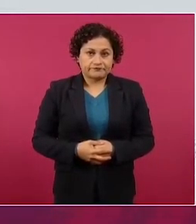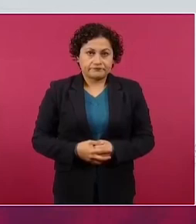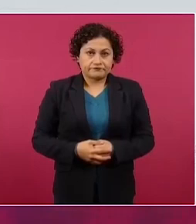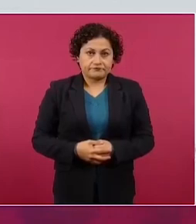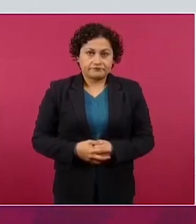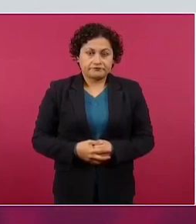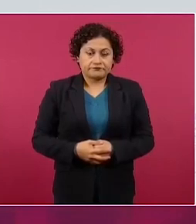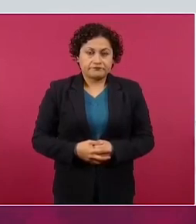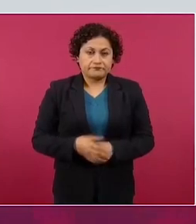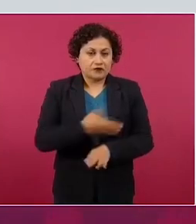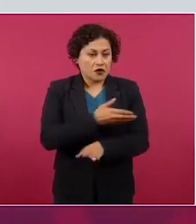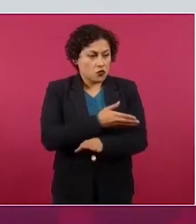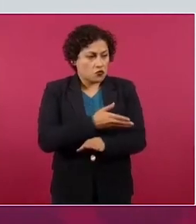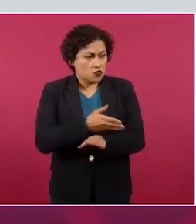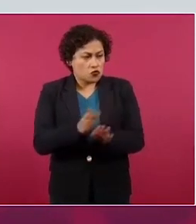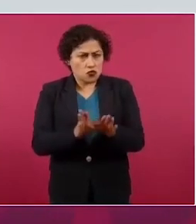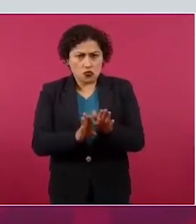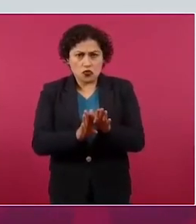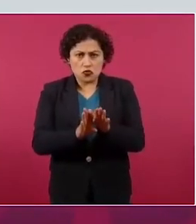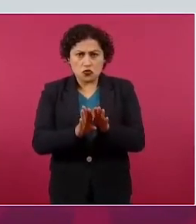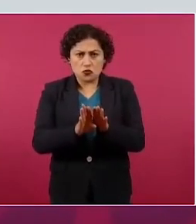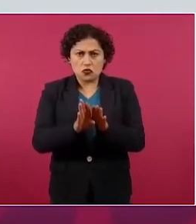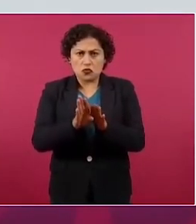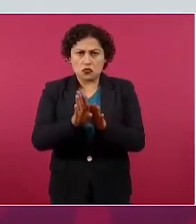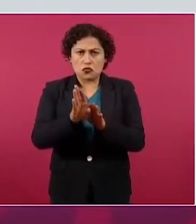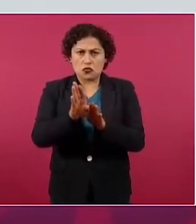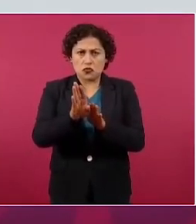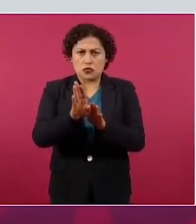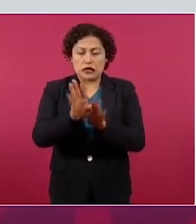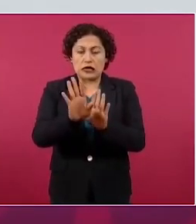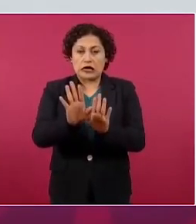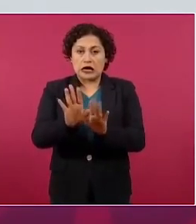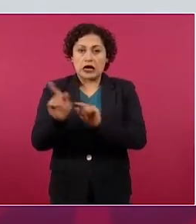Y lo que hicimos, porque